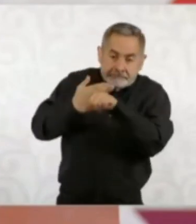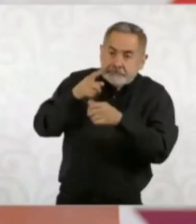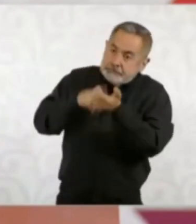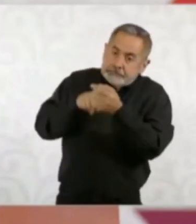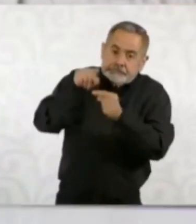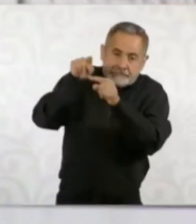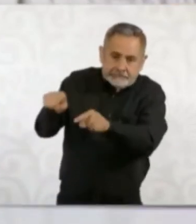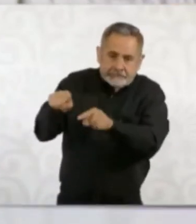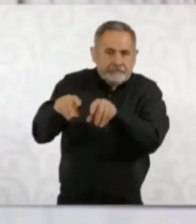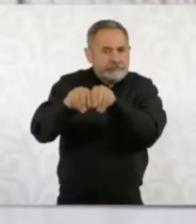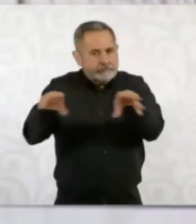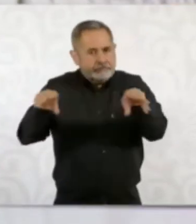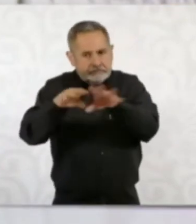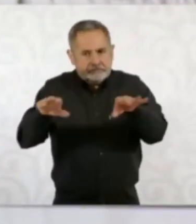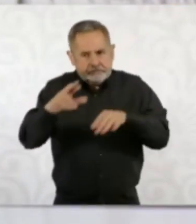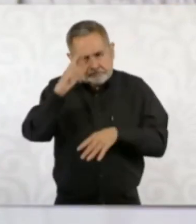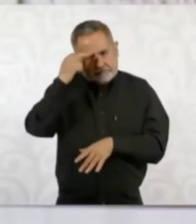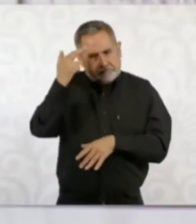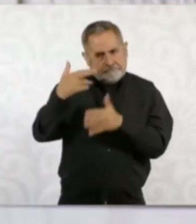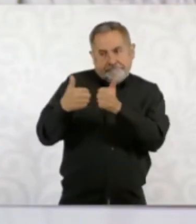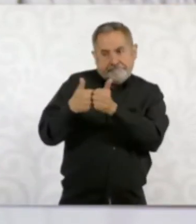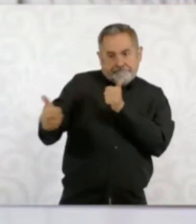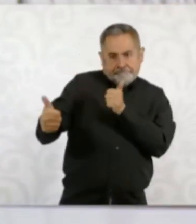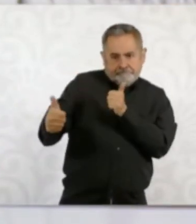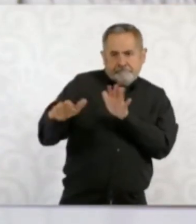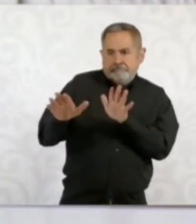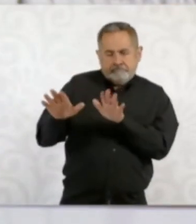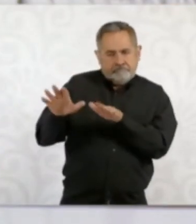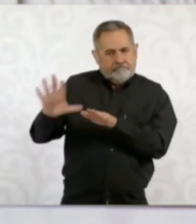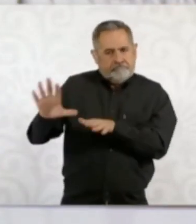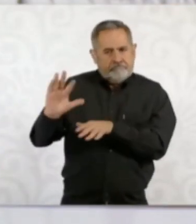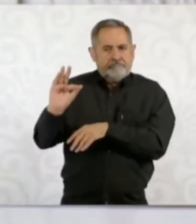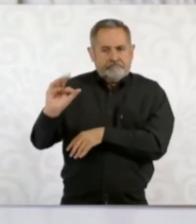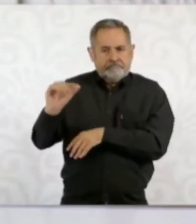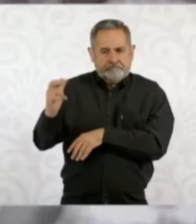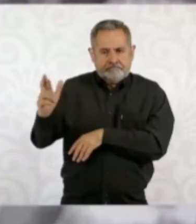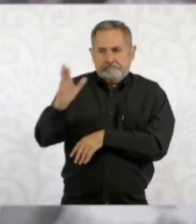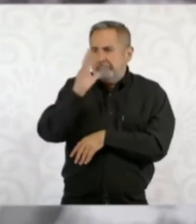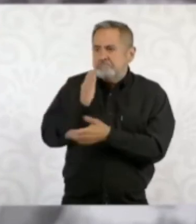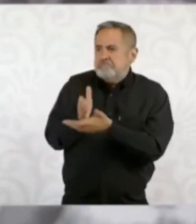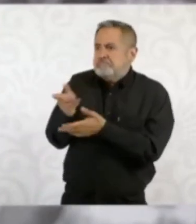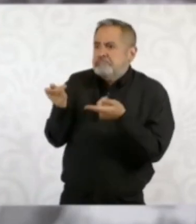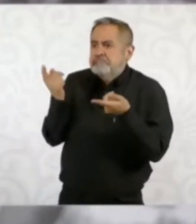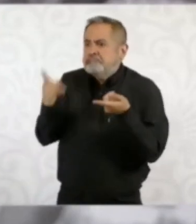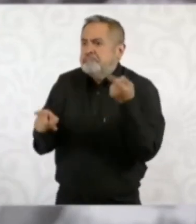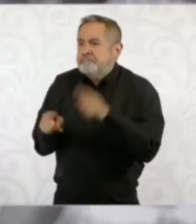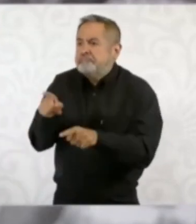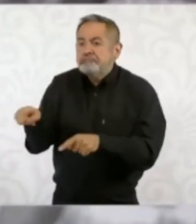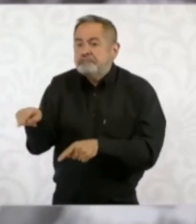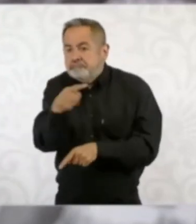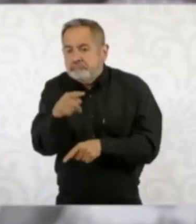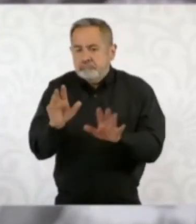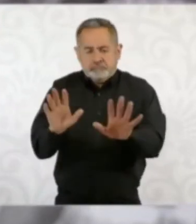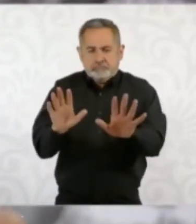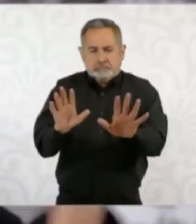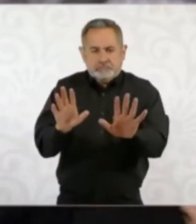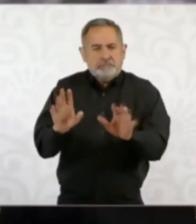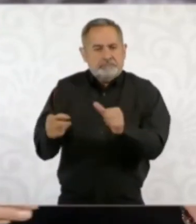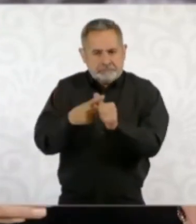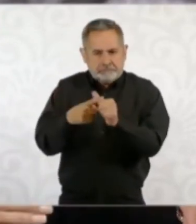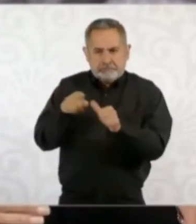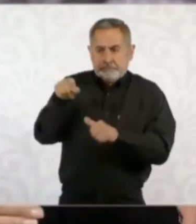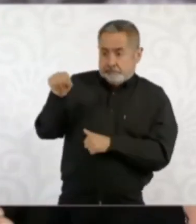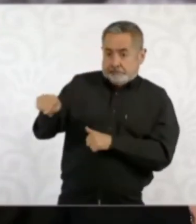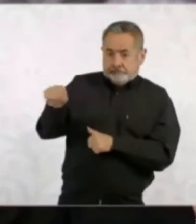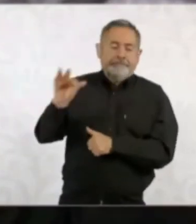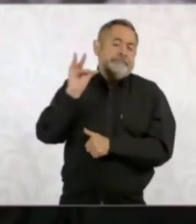ellos. Finalmente es un organismo, es una institución autónoma. Entonces es muy importante que la fiscal informe cómo es